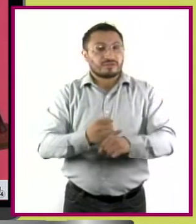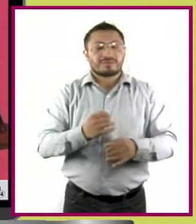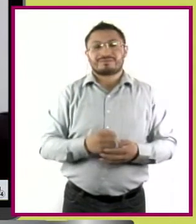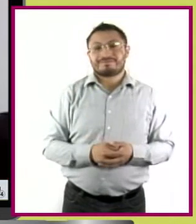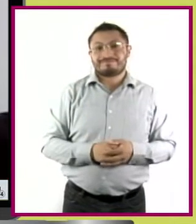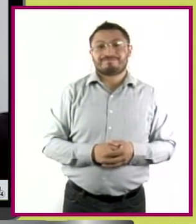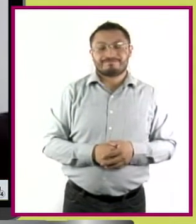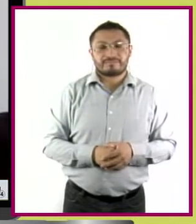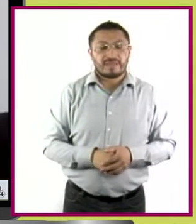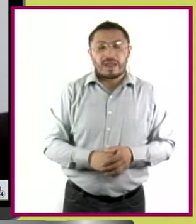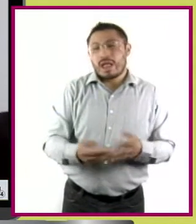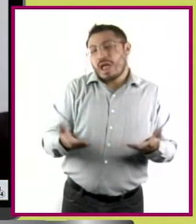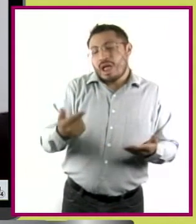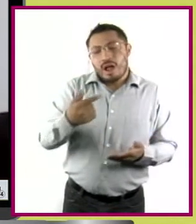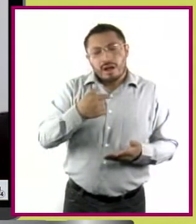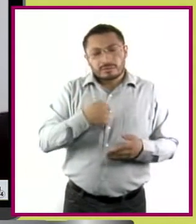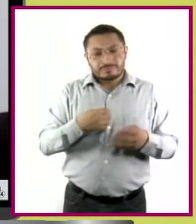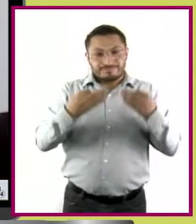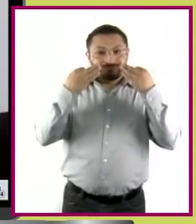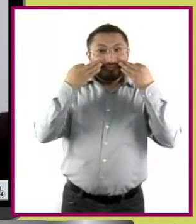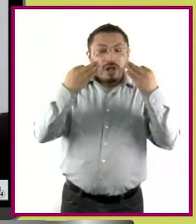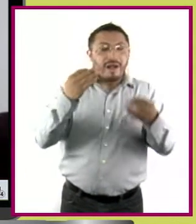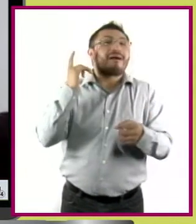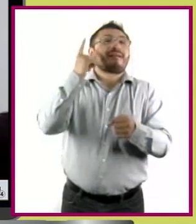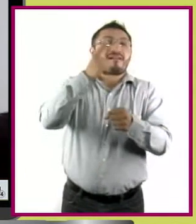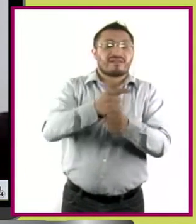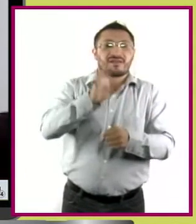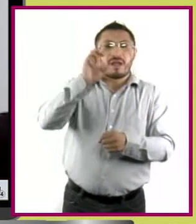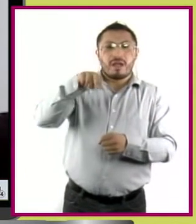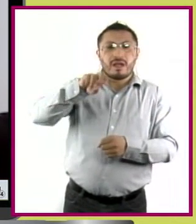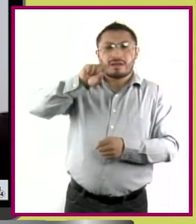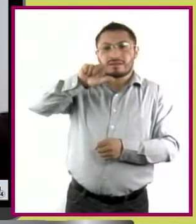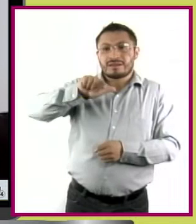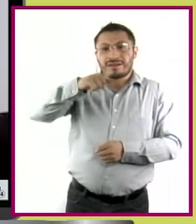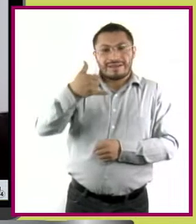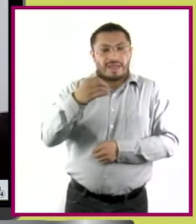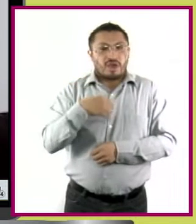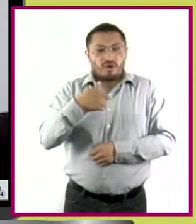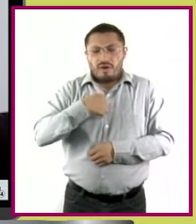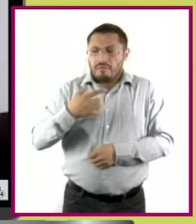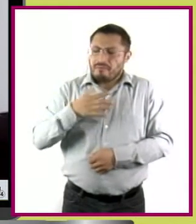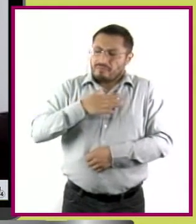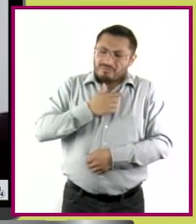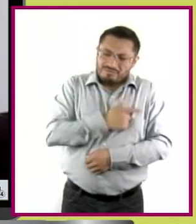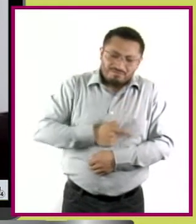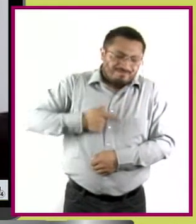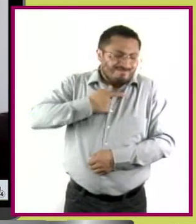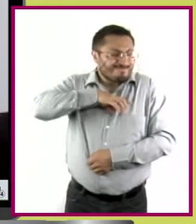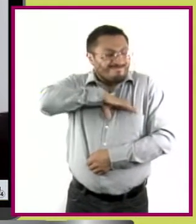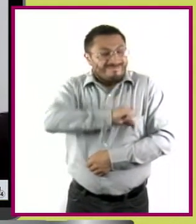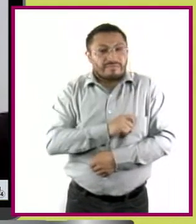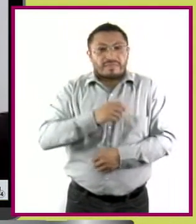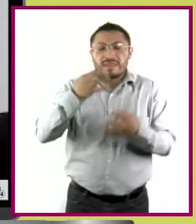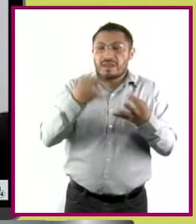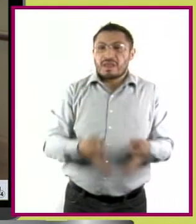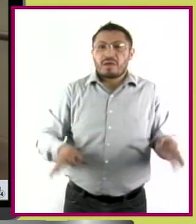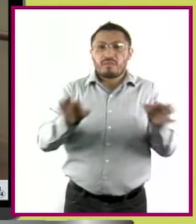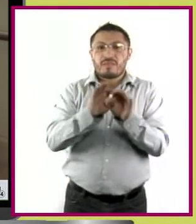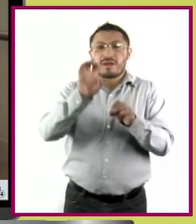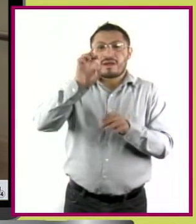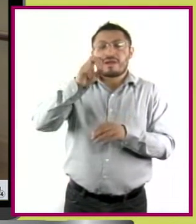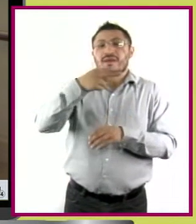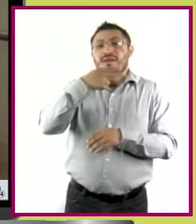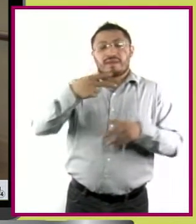memorables? Me he dado cuenta que el ensayo que más atesoro son los grandes ensayistas